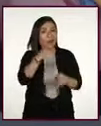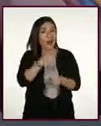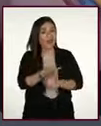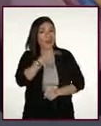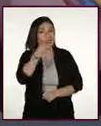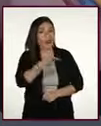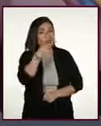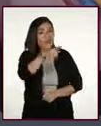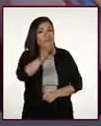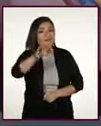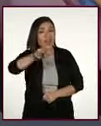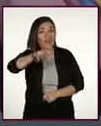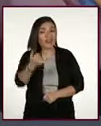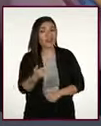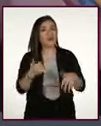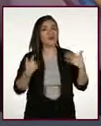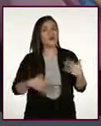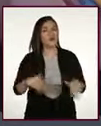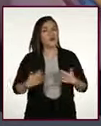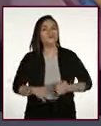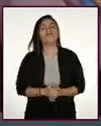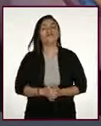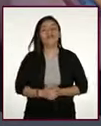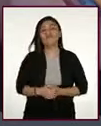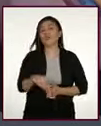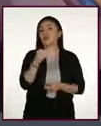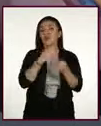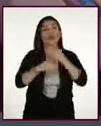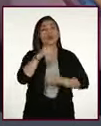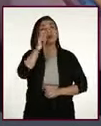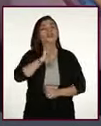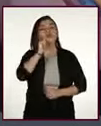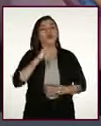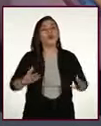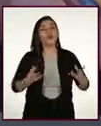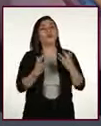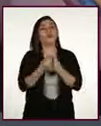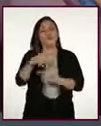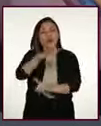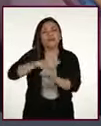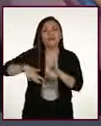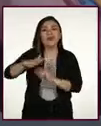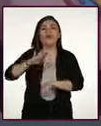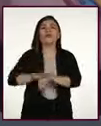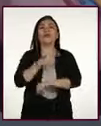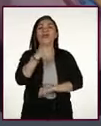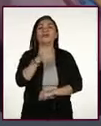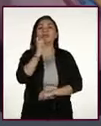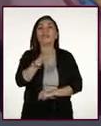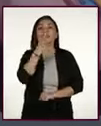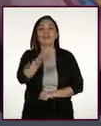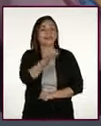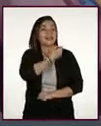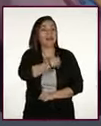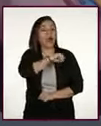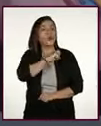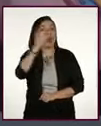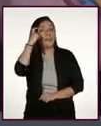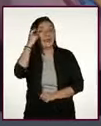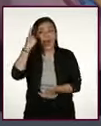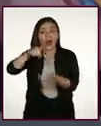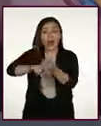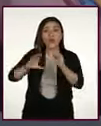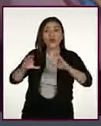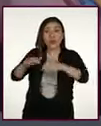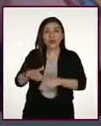dice Fanny Pineda, y todo forma parte del entorno. Por eso hablamos de la salud mental en comunidad, pero ahora que